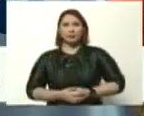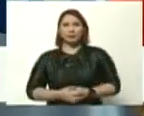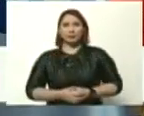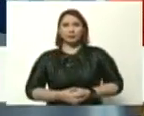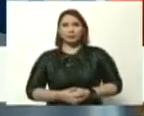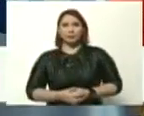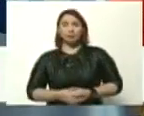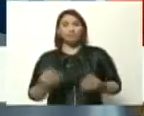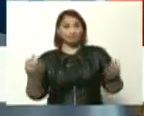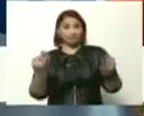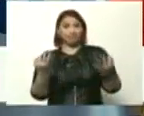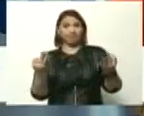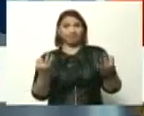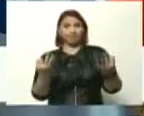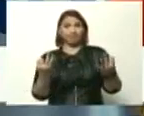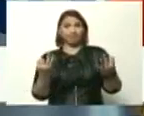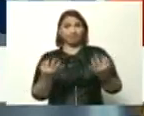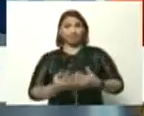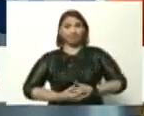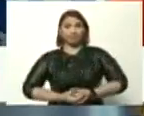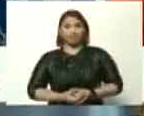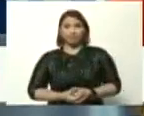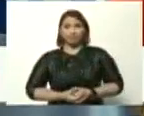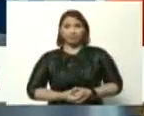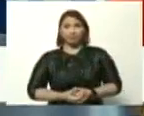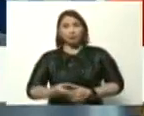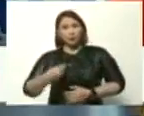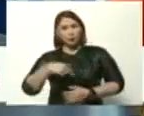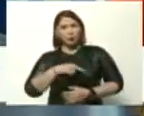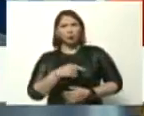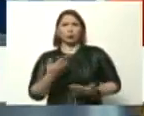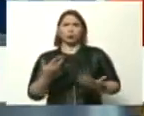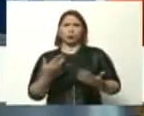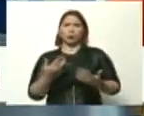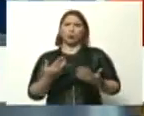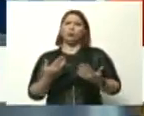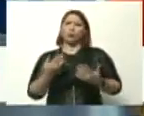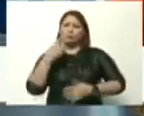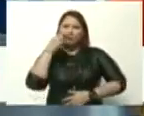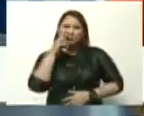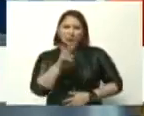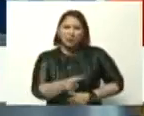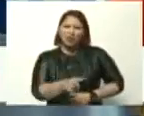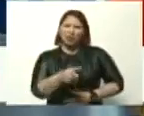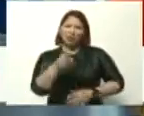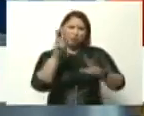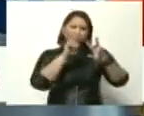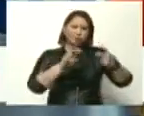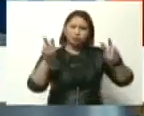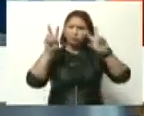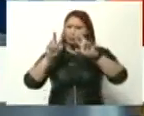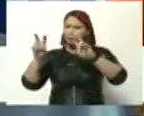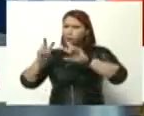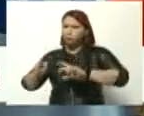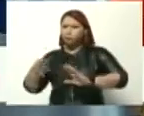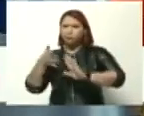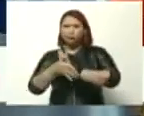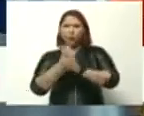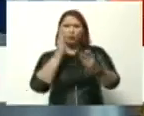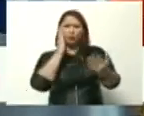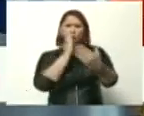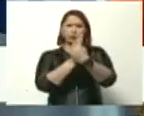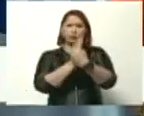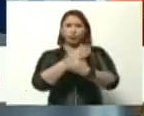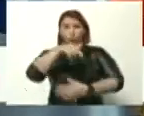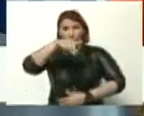que efectivamente hemos seguido procesando casos que tienen que ver con esto que he narrado, y